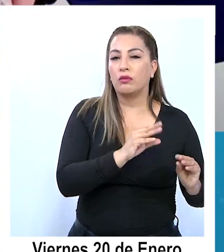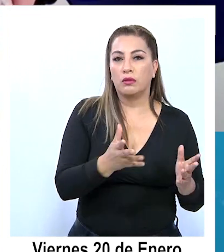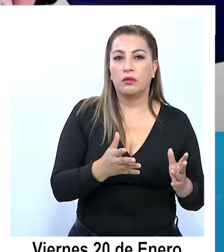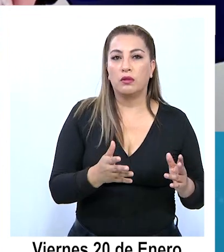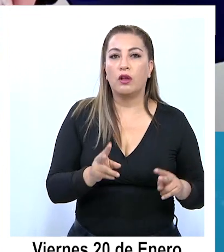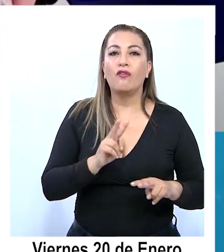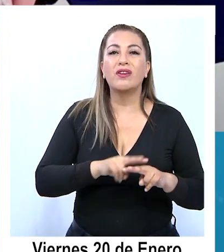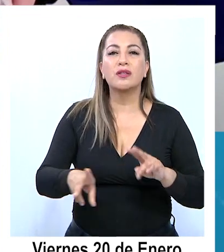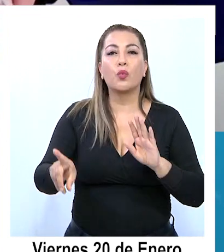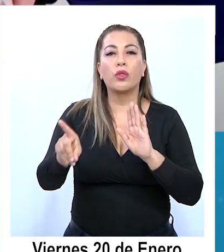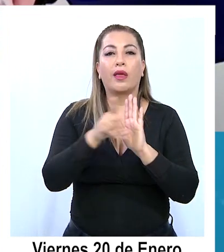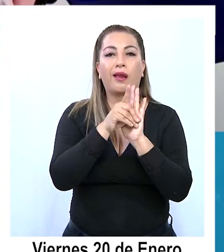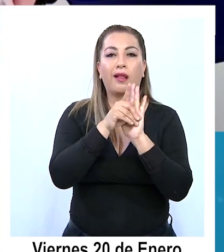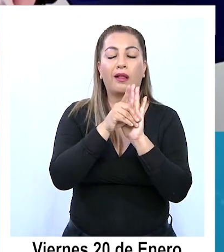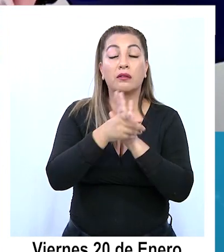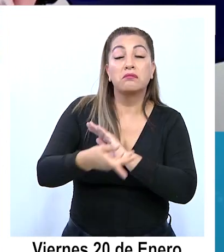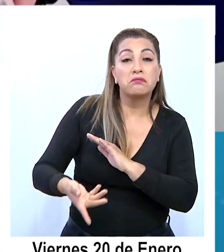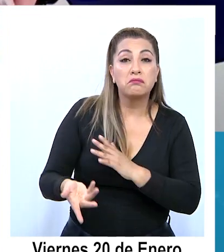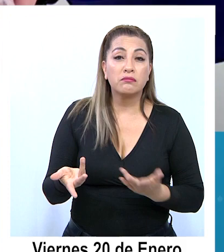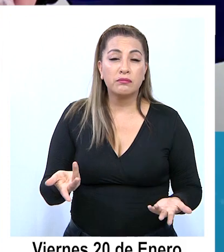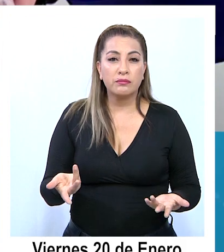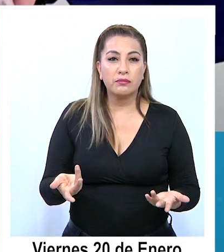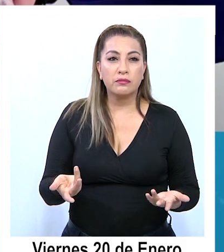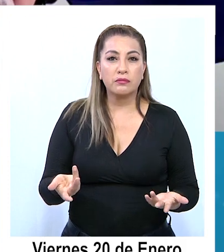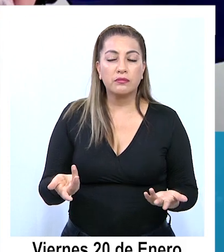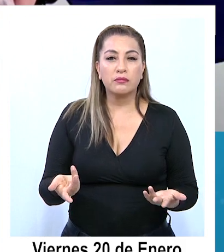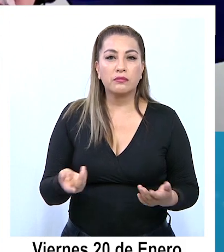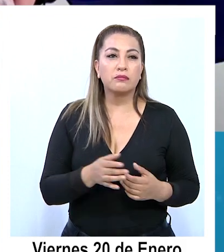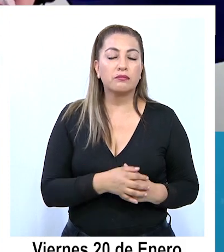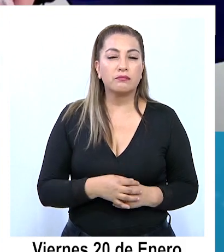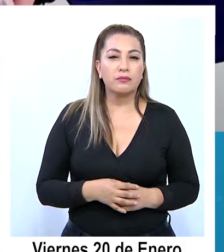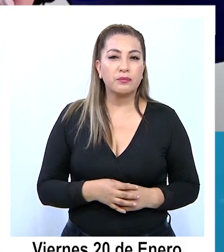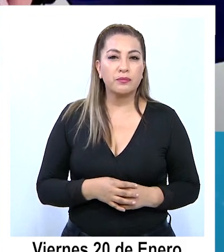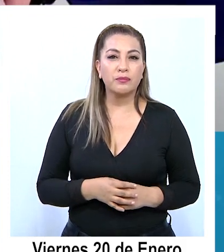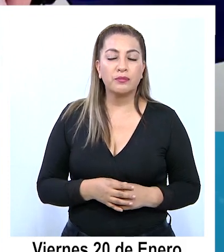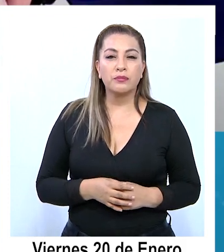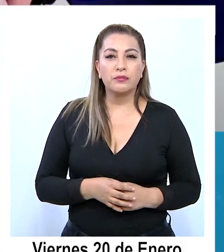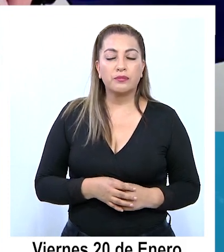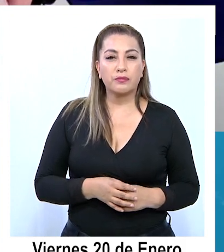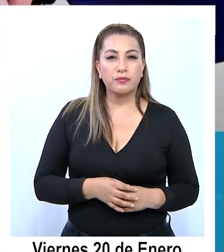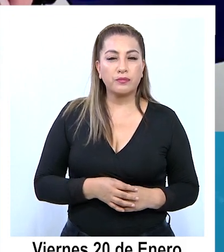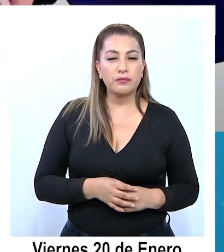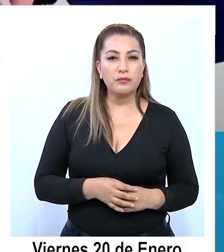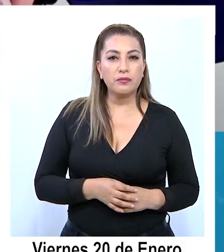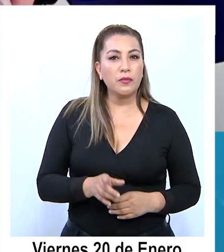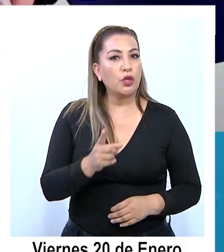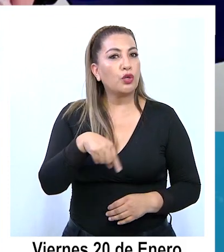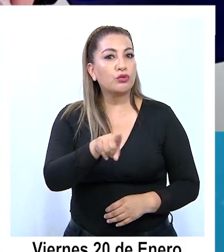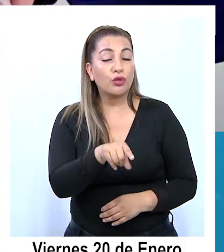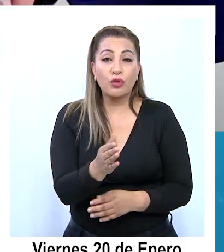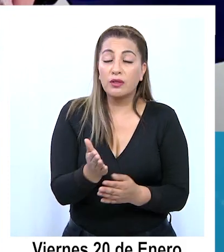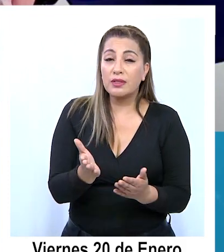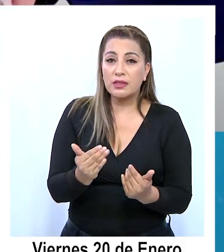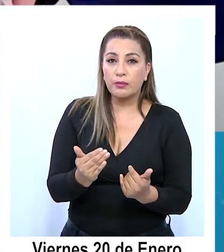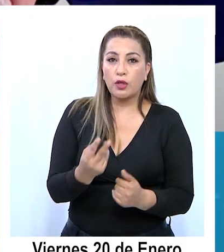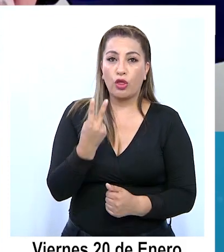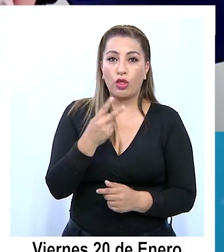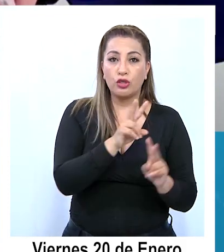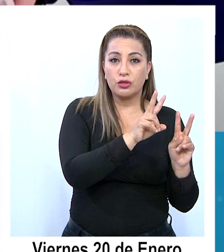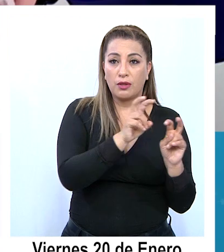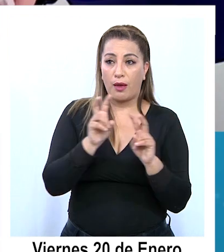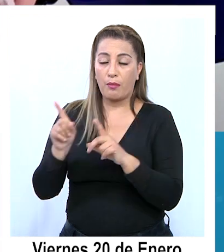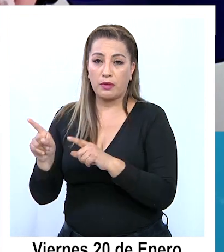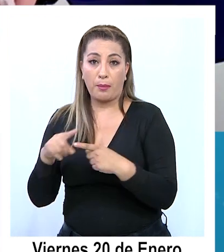por decreto. Y frente a eso es mi mayor aprensión, porque lo que nosotros necesitamos son dos